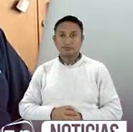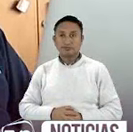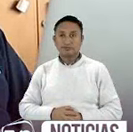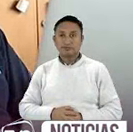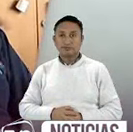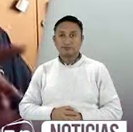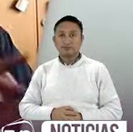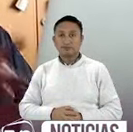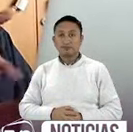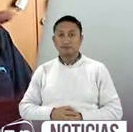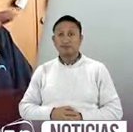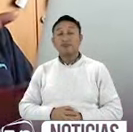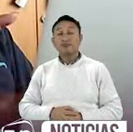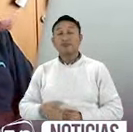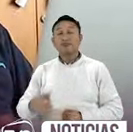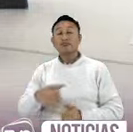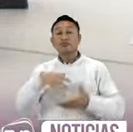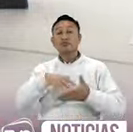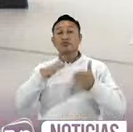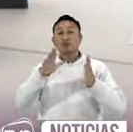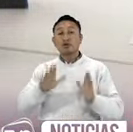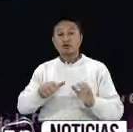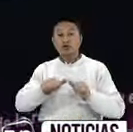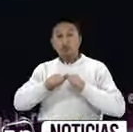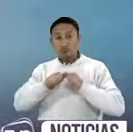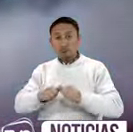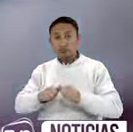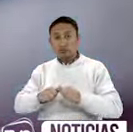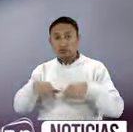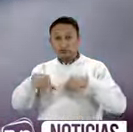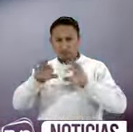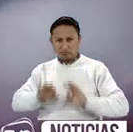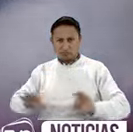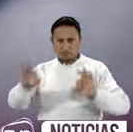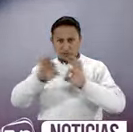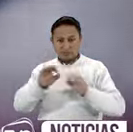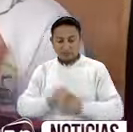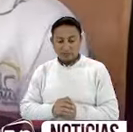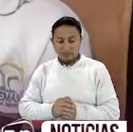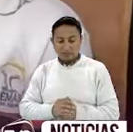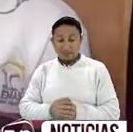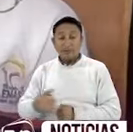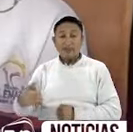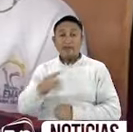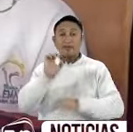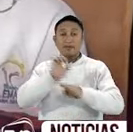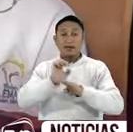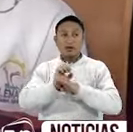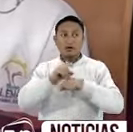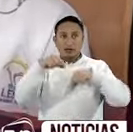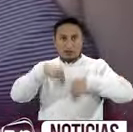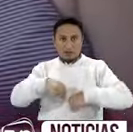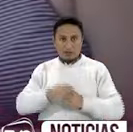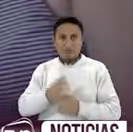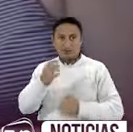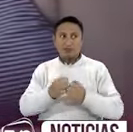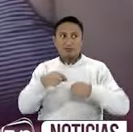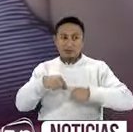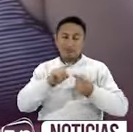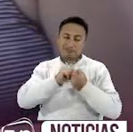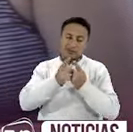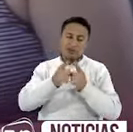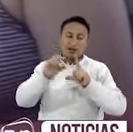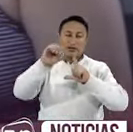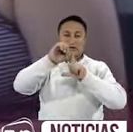La permanencia de los estudiantes también es importante. Cada vez que el Ecuador se ve obligado a optar por